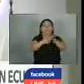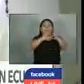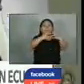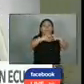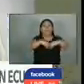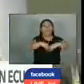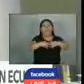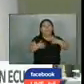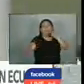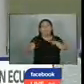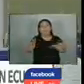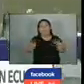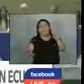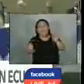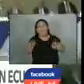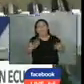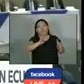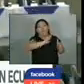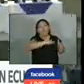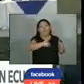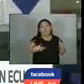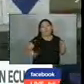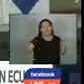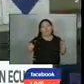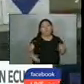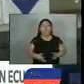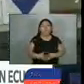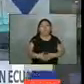evitando un posible juicio político en su contra.